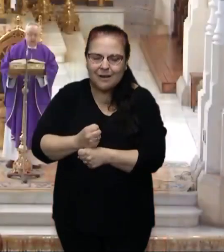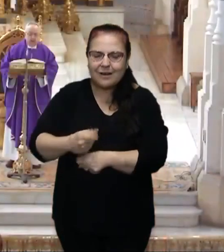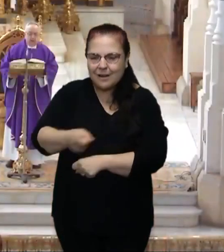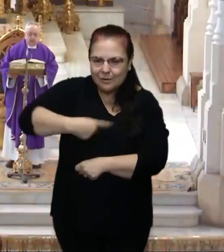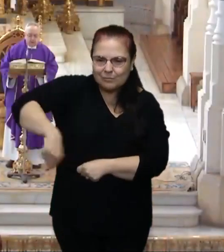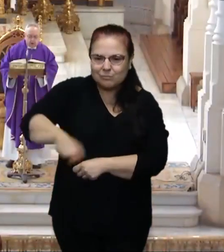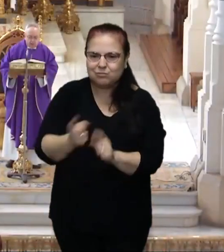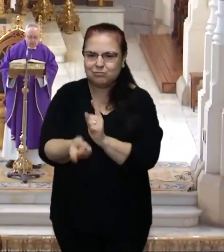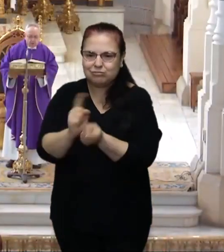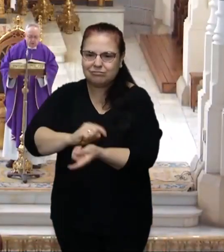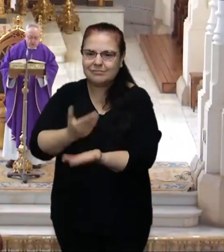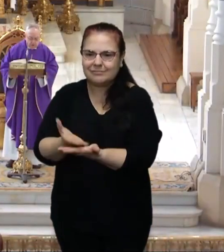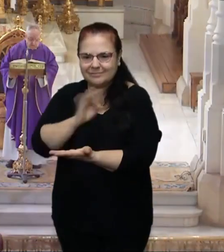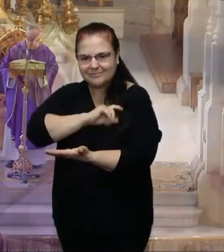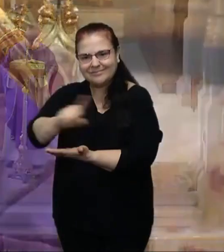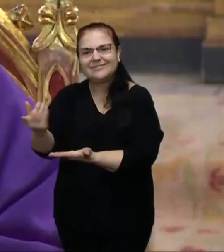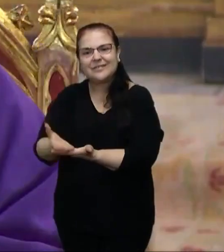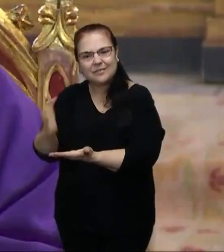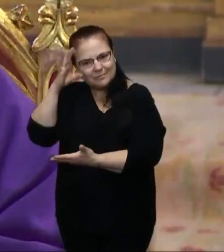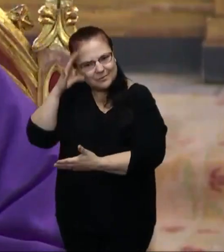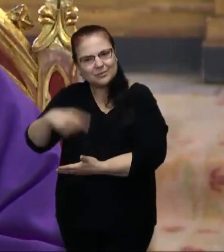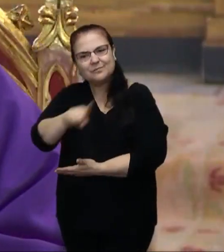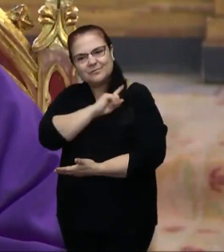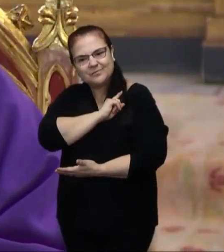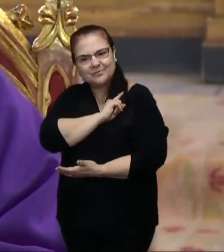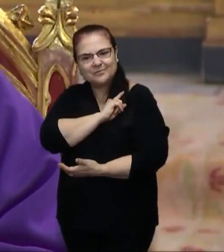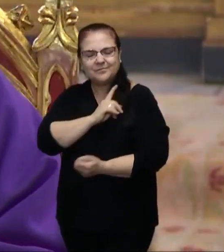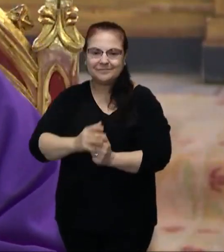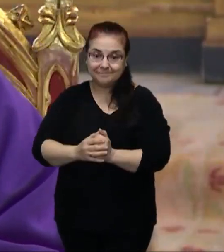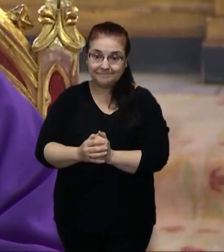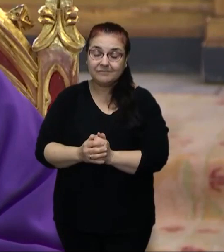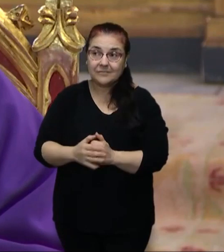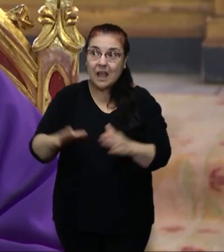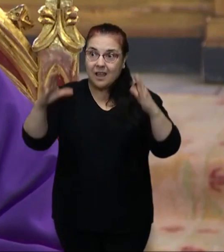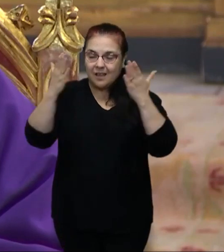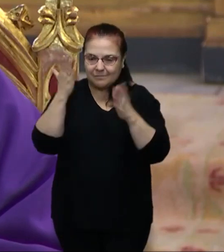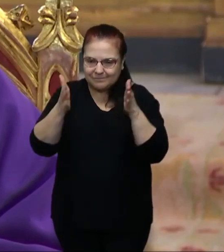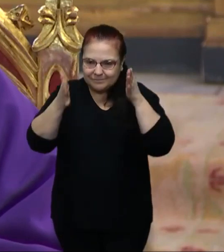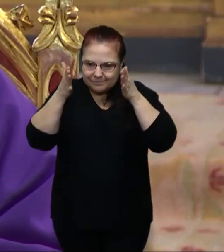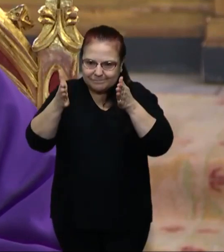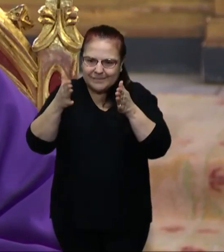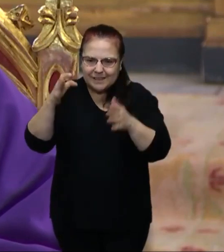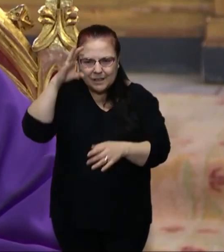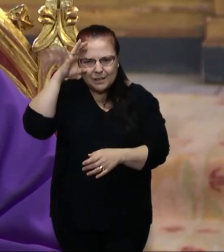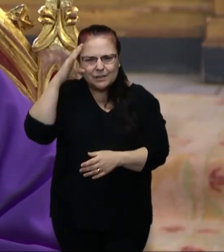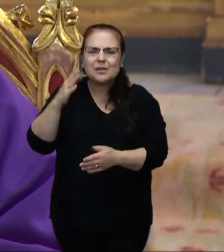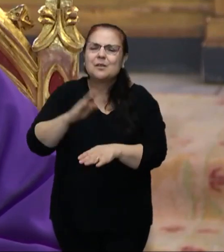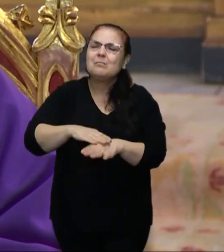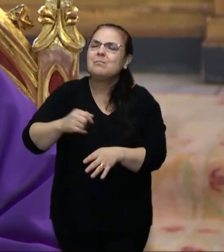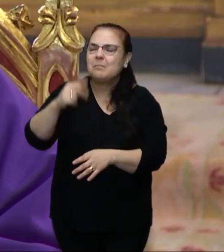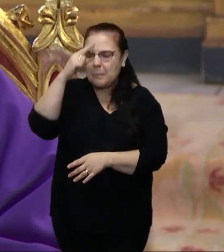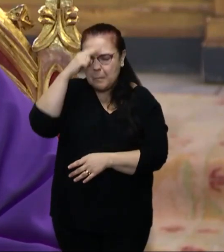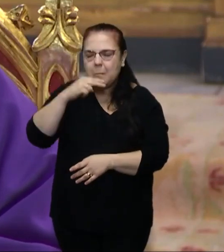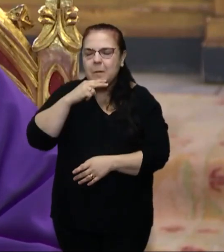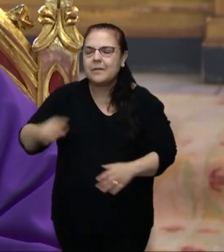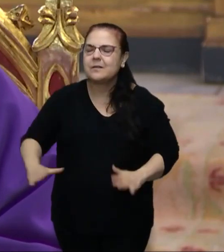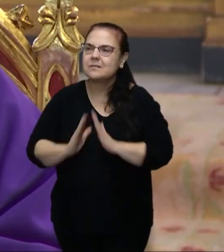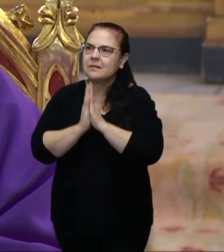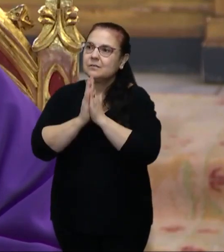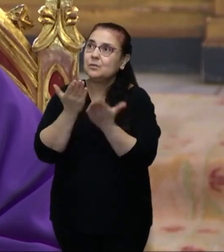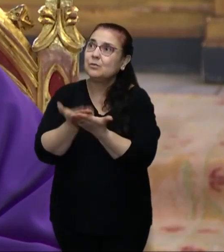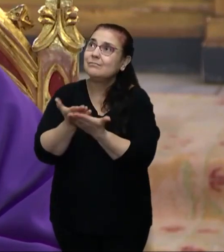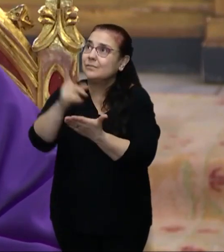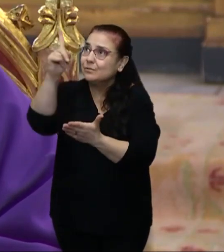roguemos al Señor. Te rogamos, óyenos. Atiende, Padre Santo, las súplicas de tus hijos y ayúdanos